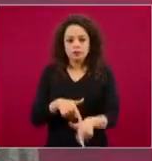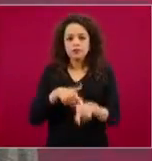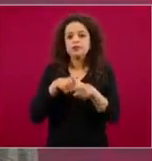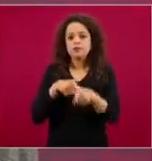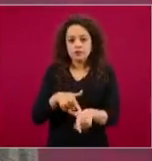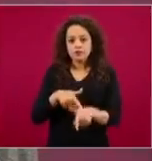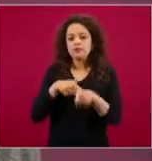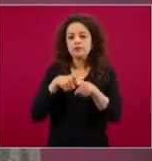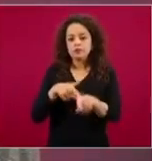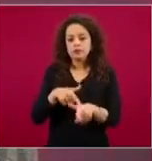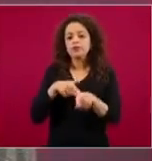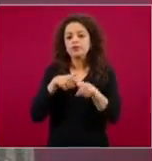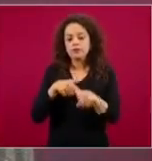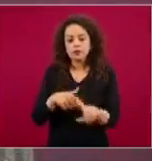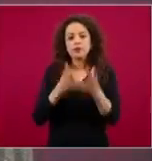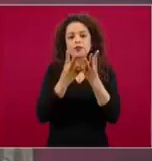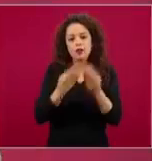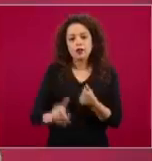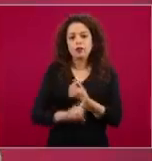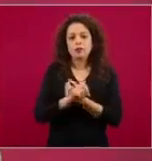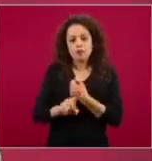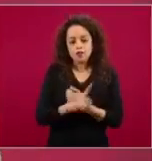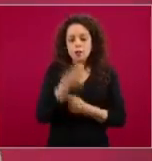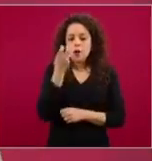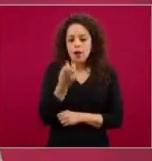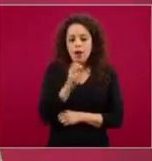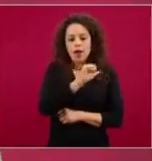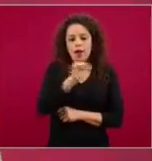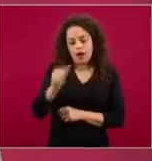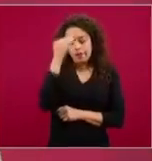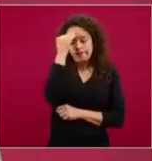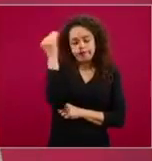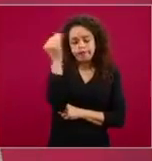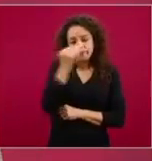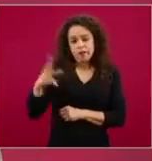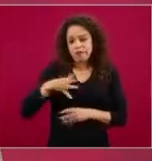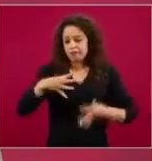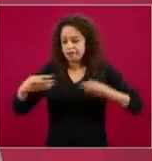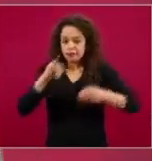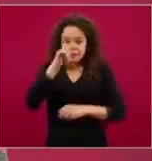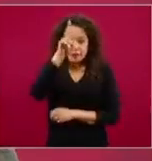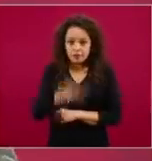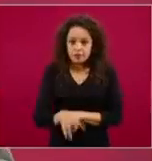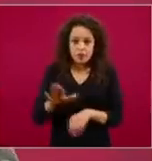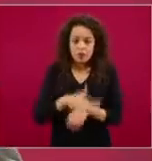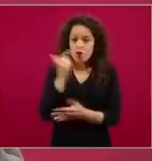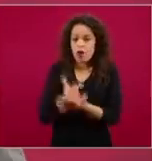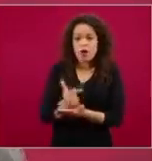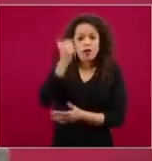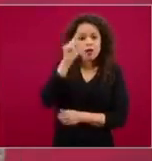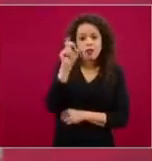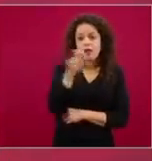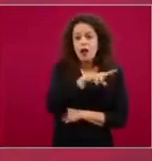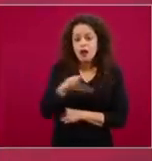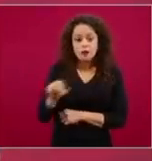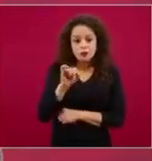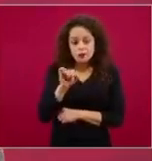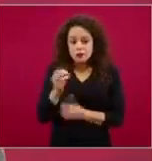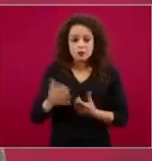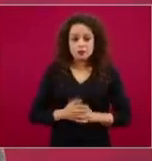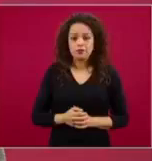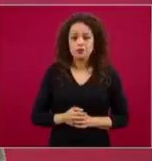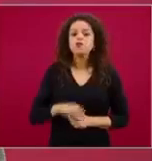esta temible epidemia y los daños que ha causado podrán en su momento ser